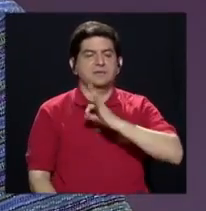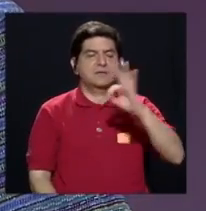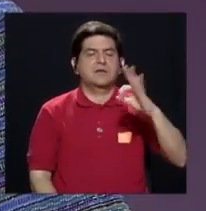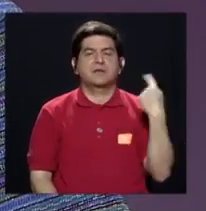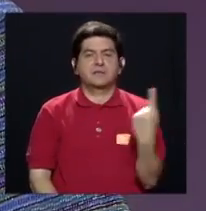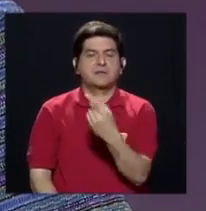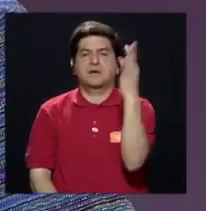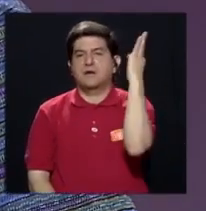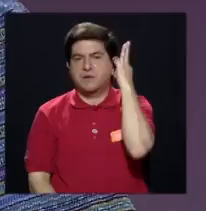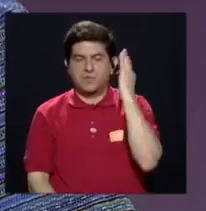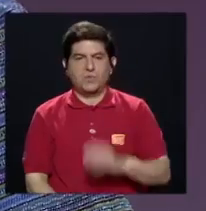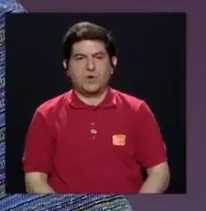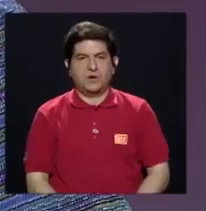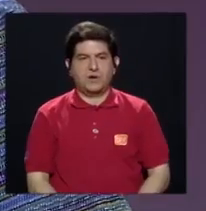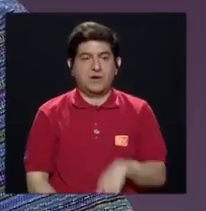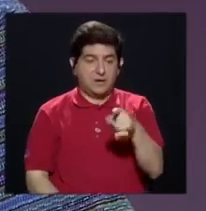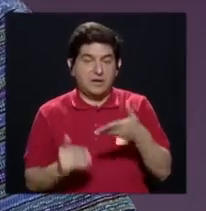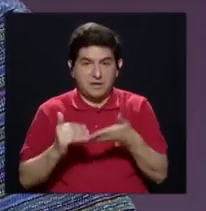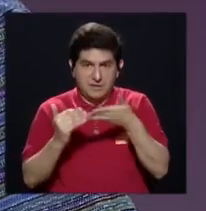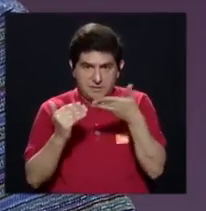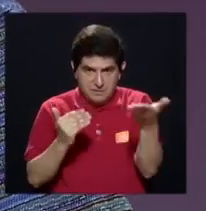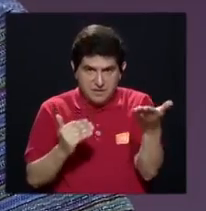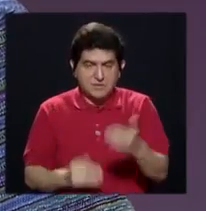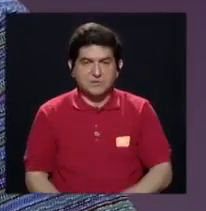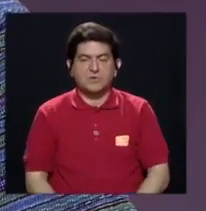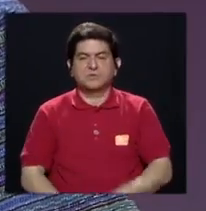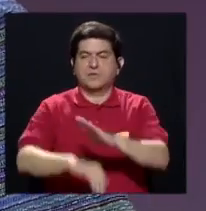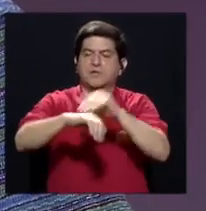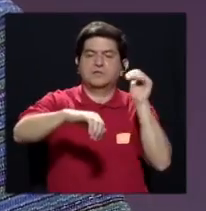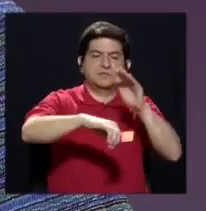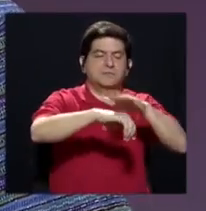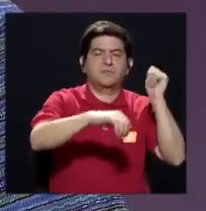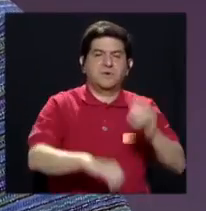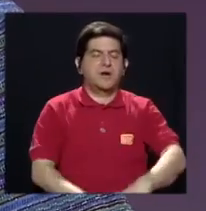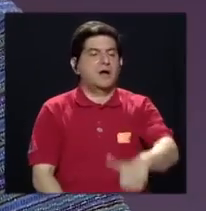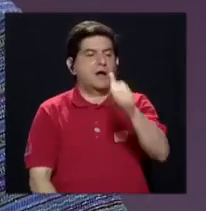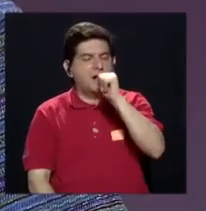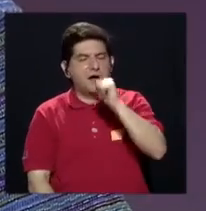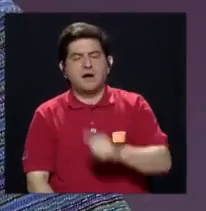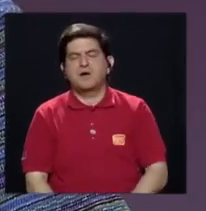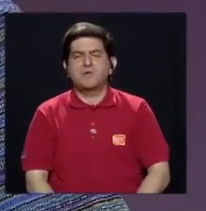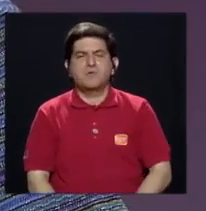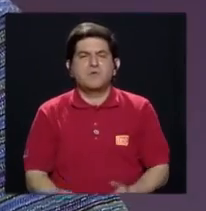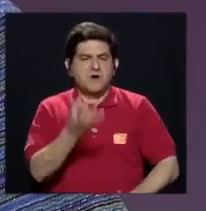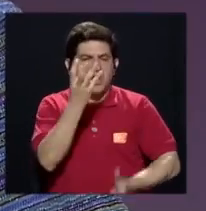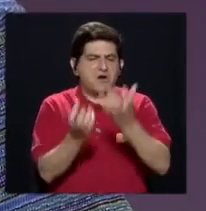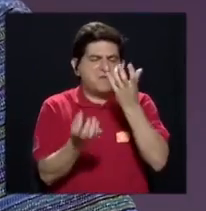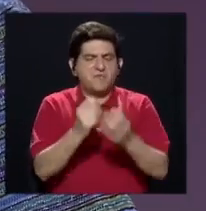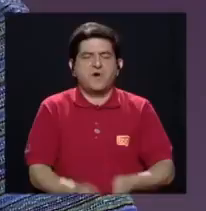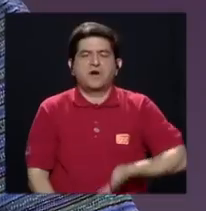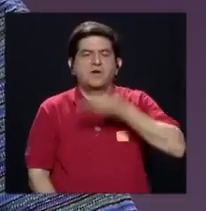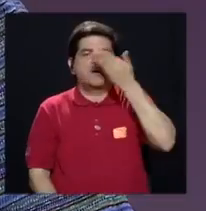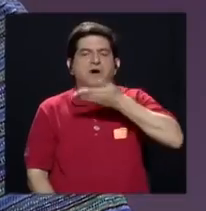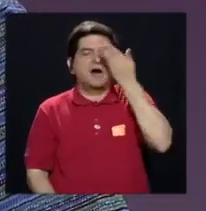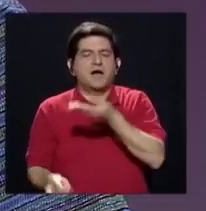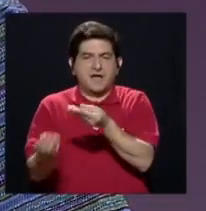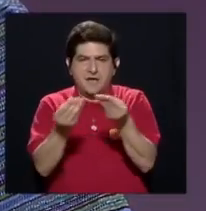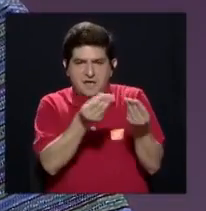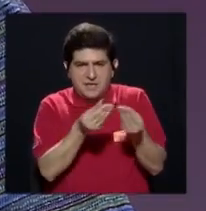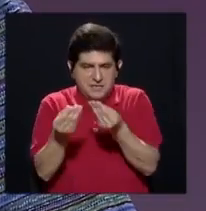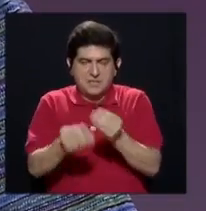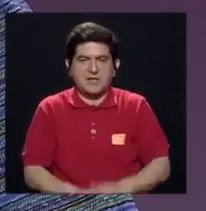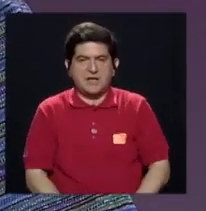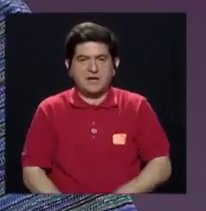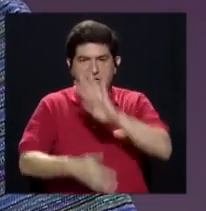una de las mujeres para los elementos que nos convocan el agua el fuego el aire la tierra los